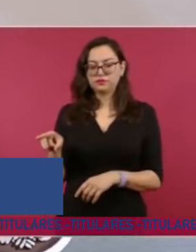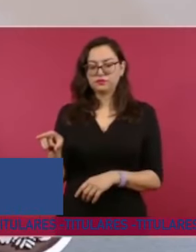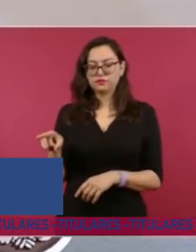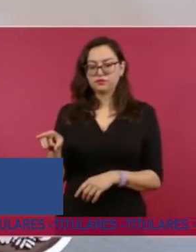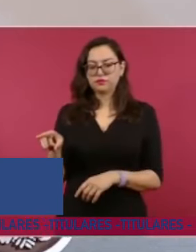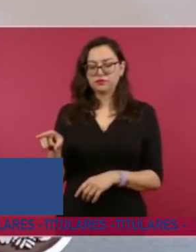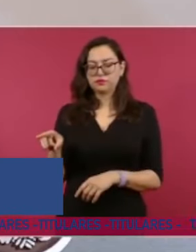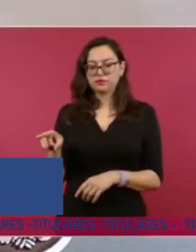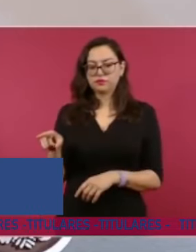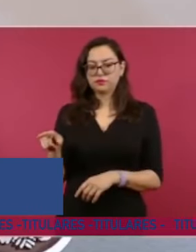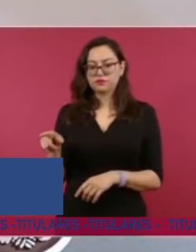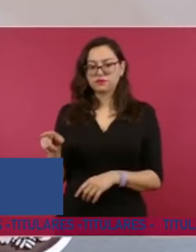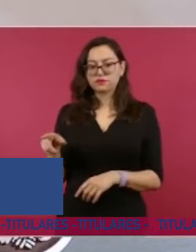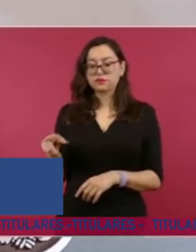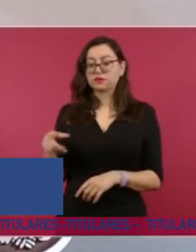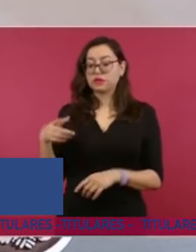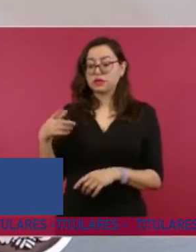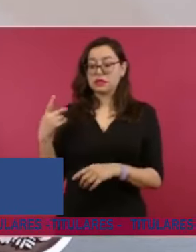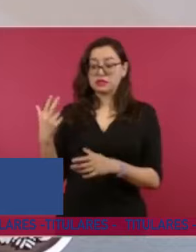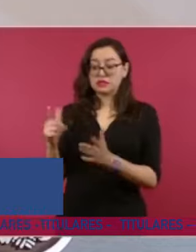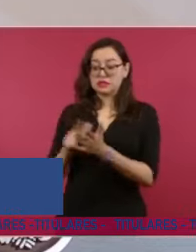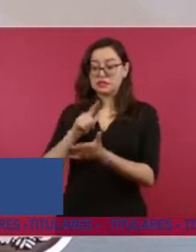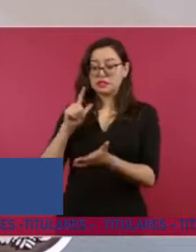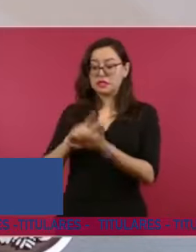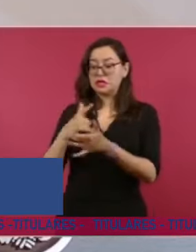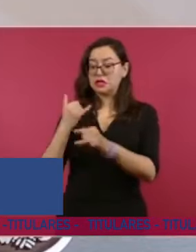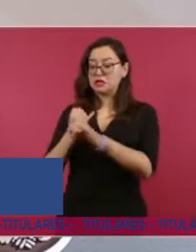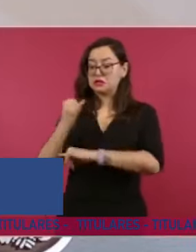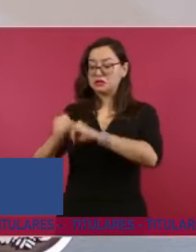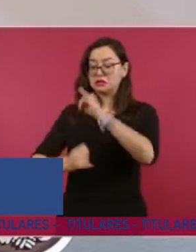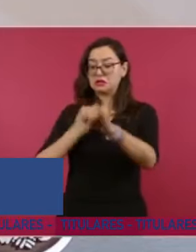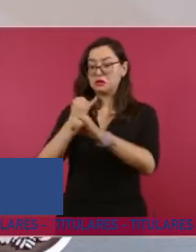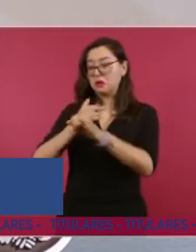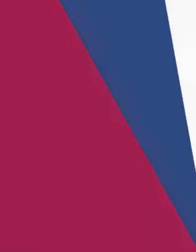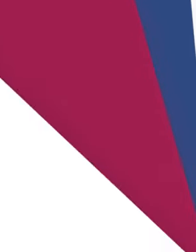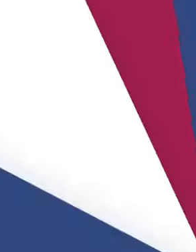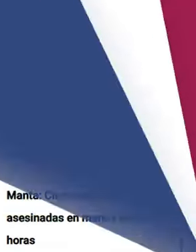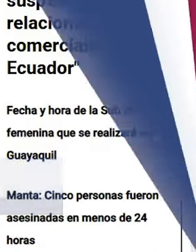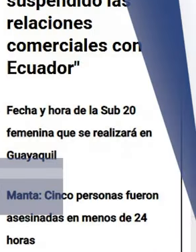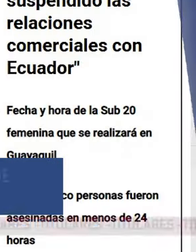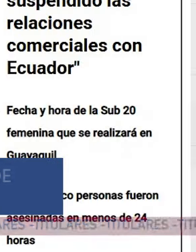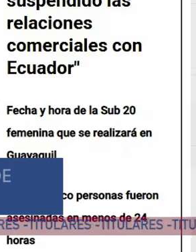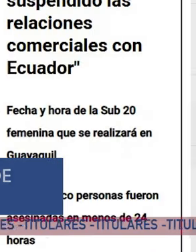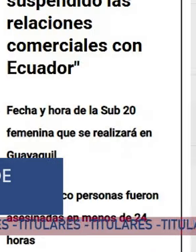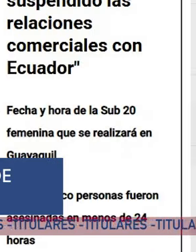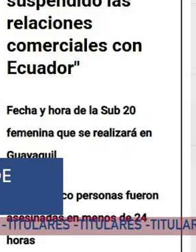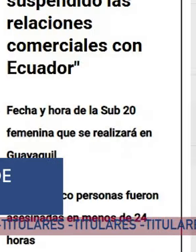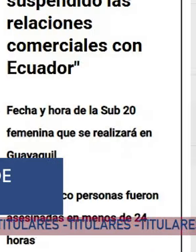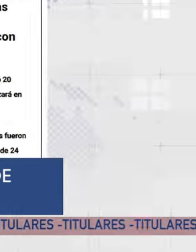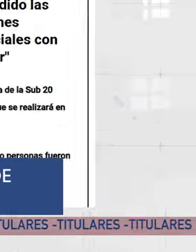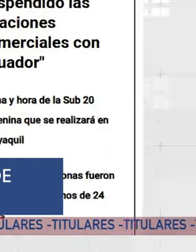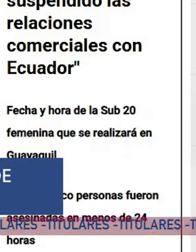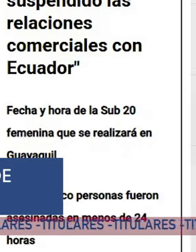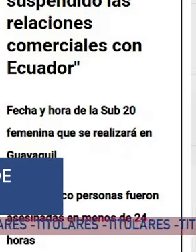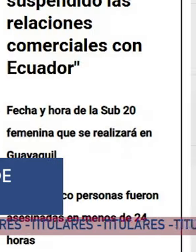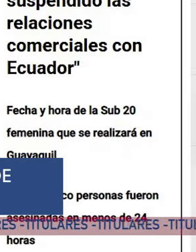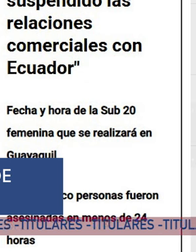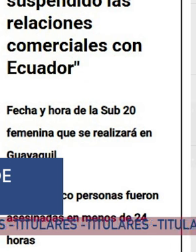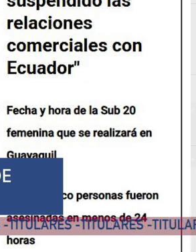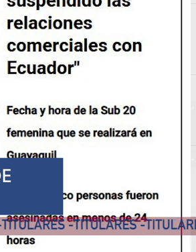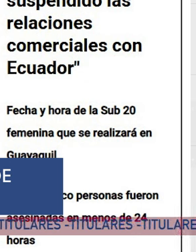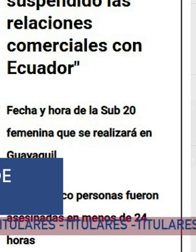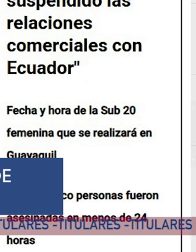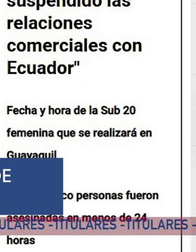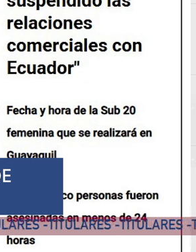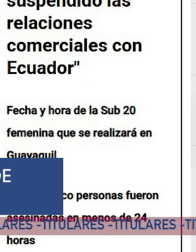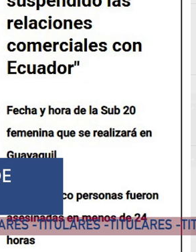Ecuador en la Corte Internacional. Está ok, supongo. Y mientras tanto, en el Ecuador de los ciudadanos de pie, el peligro